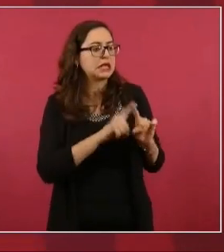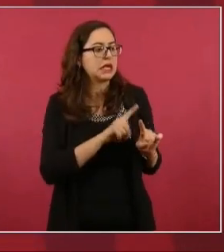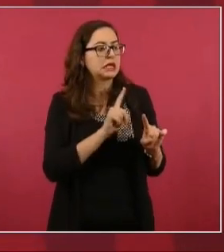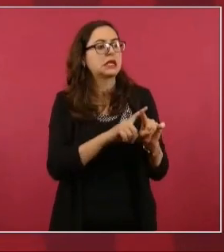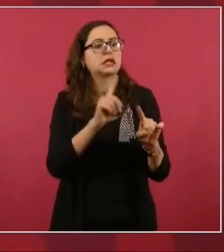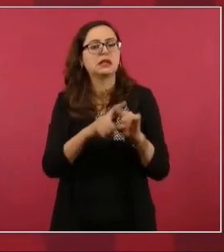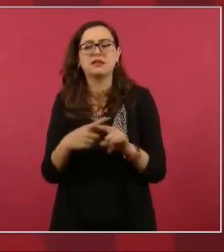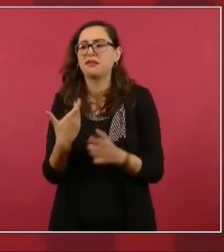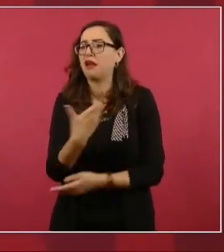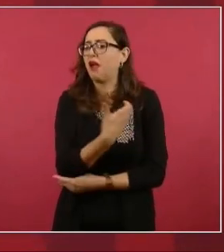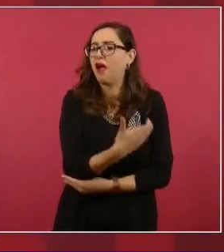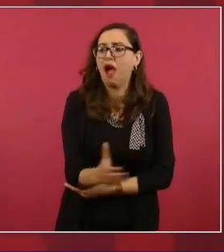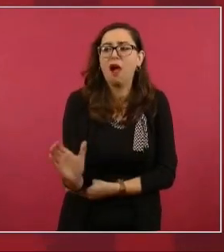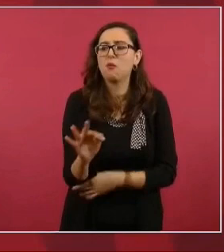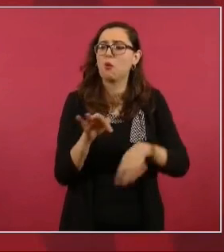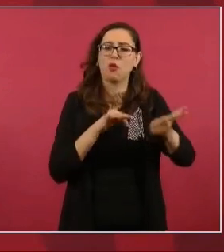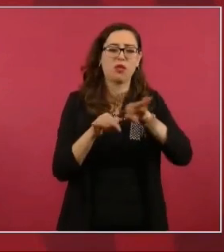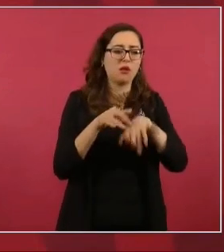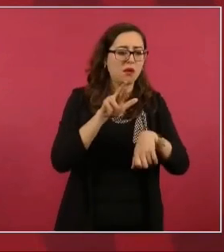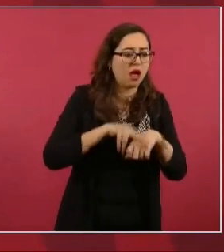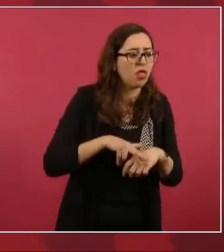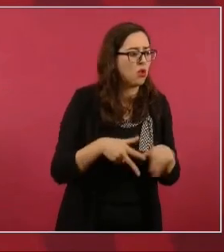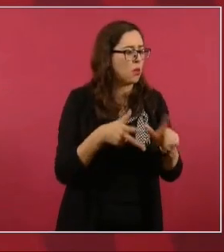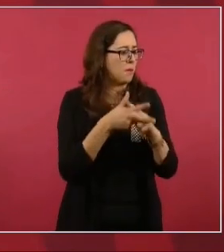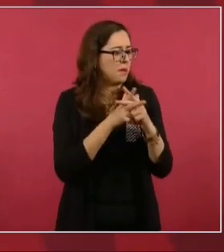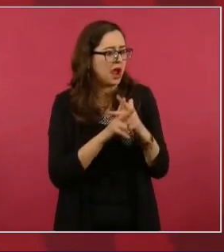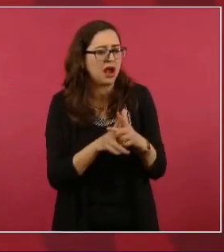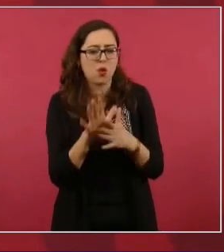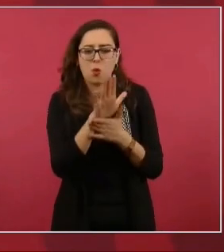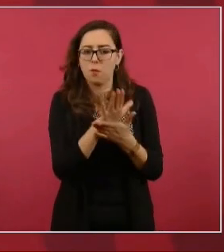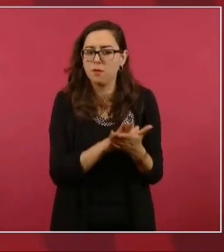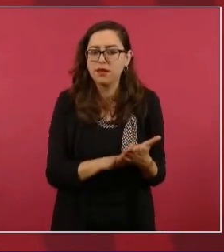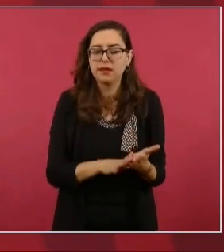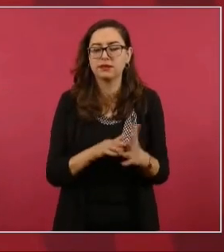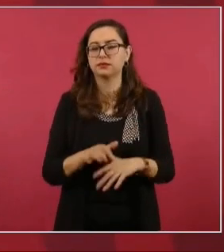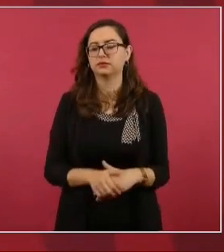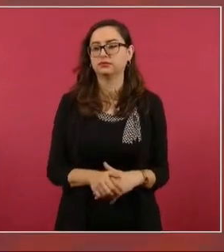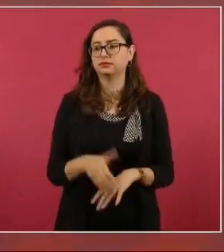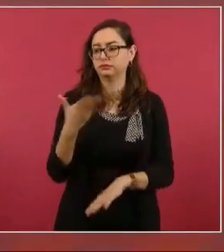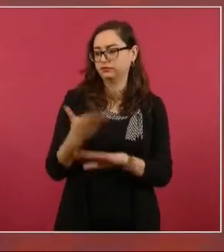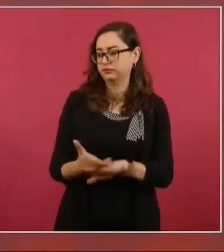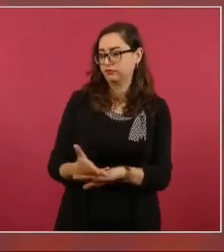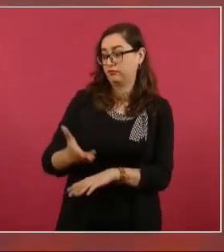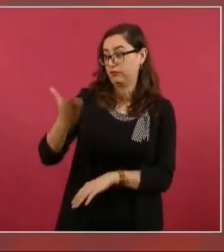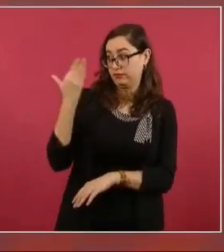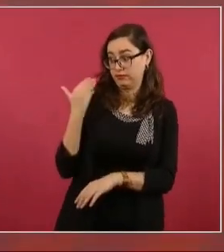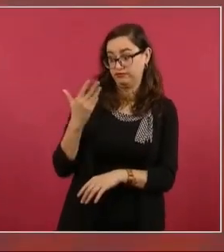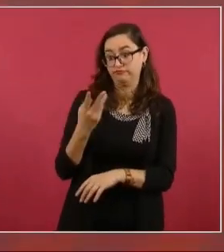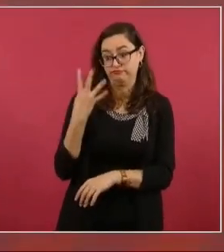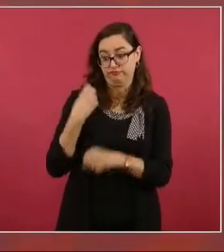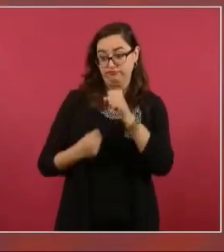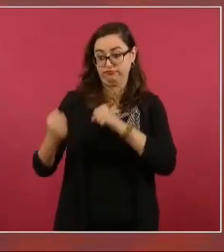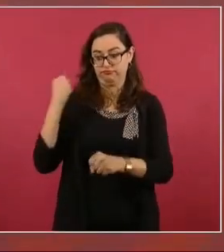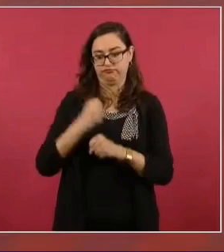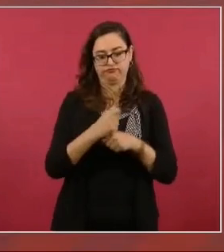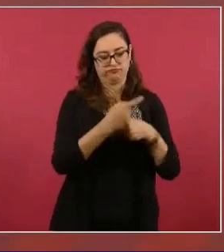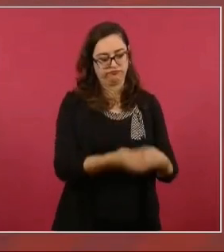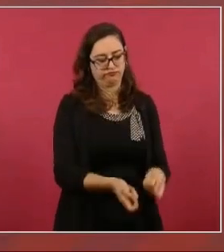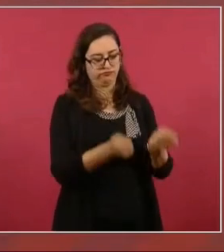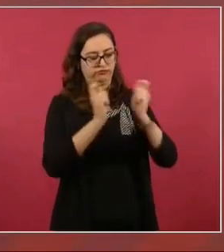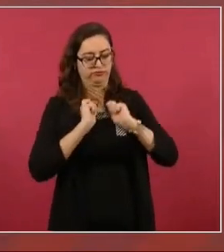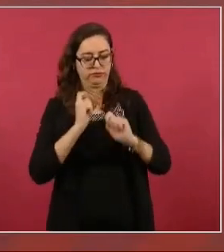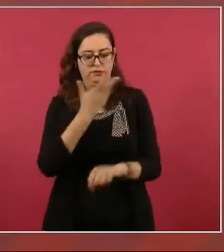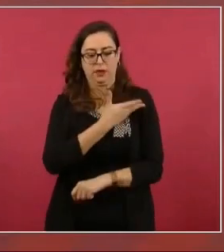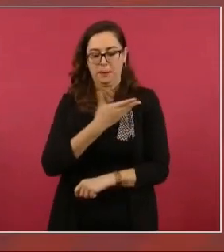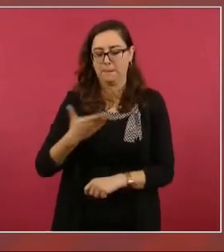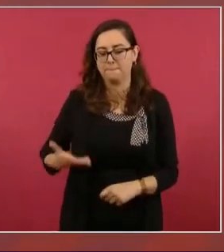iba a ser el secretario de la Defensa, hice el análisis de los 25,